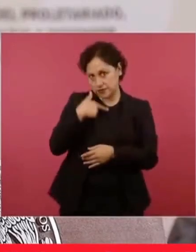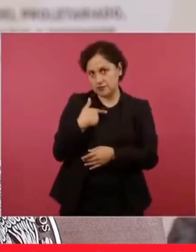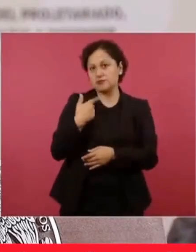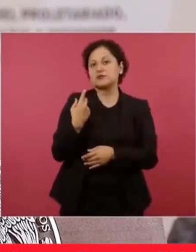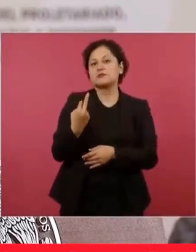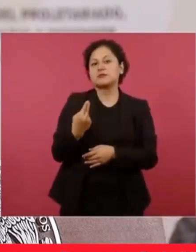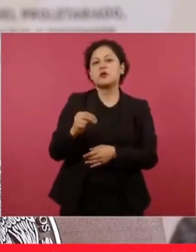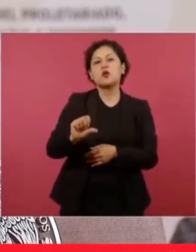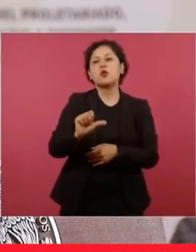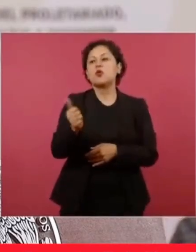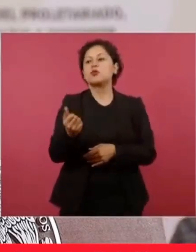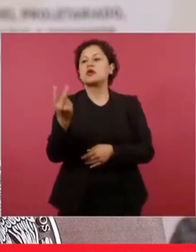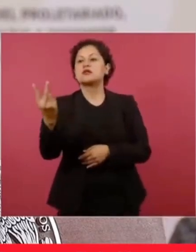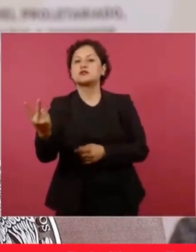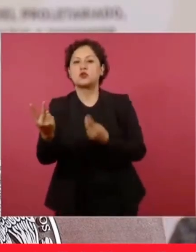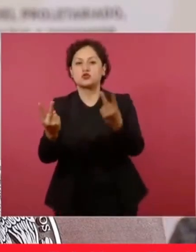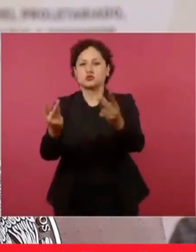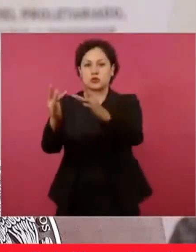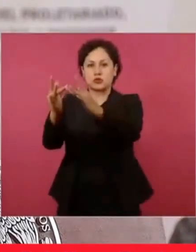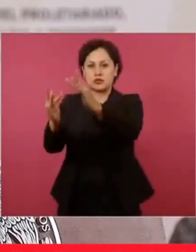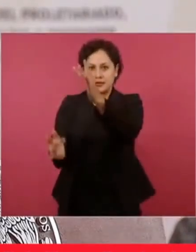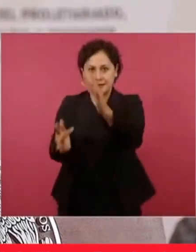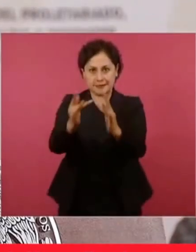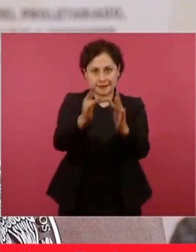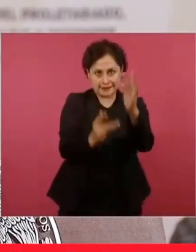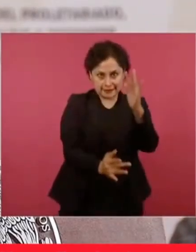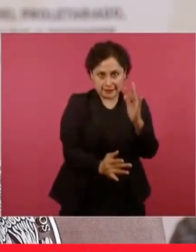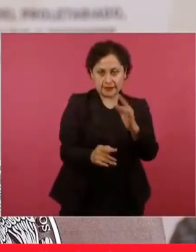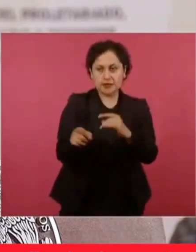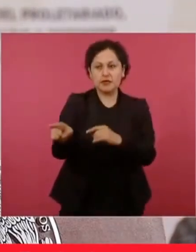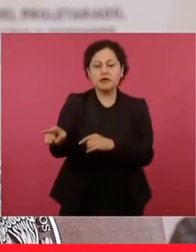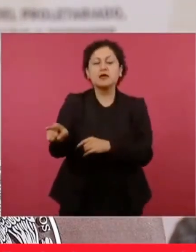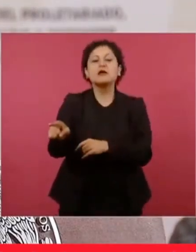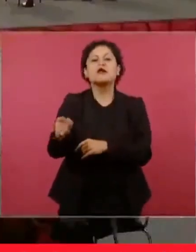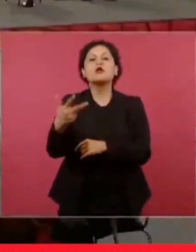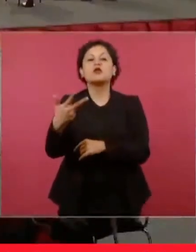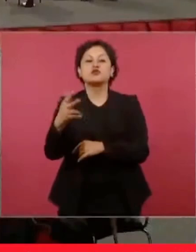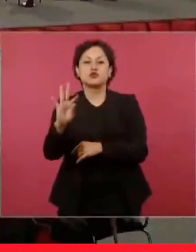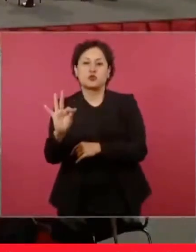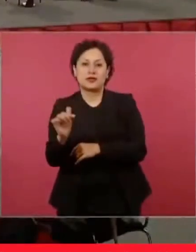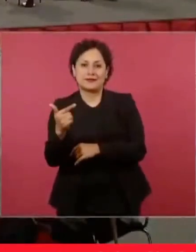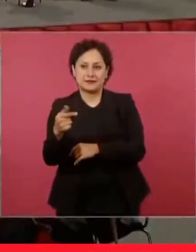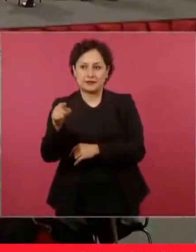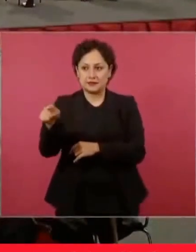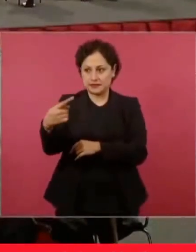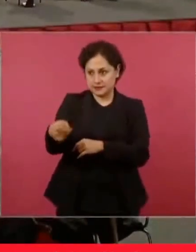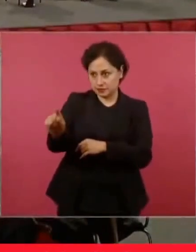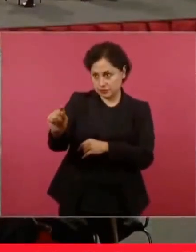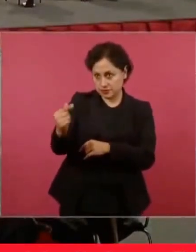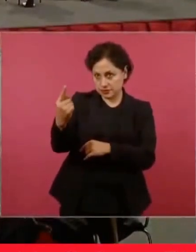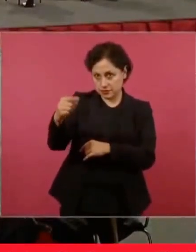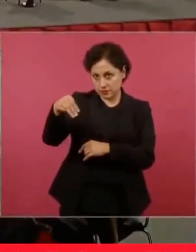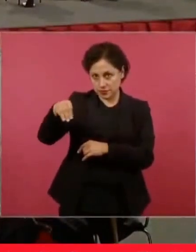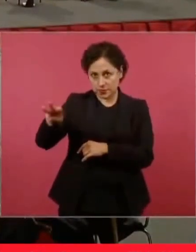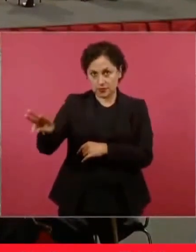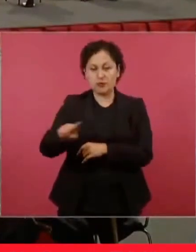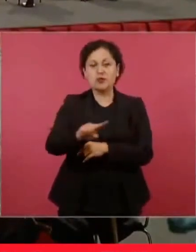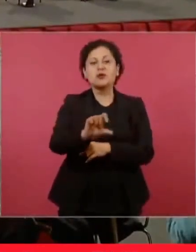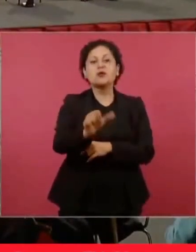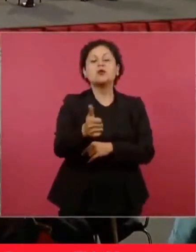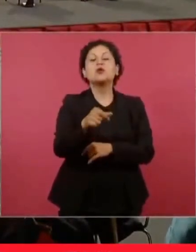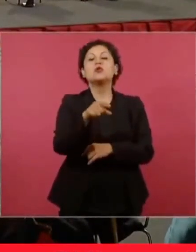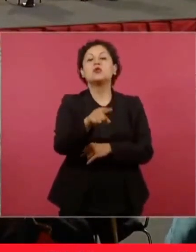2 desconexiones más, una a las 20:47 de 171 megawatts y una a